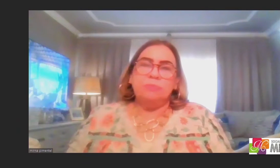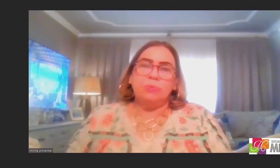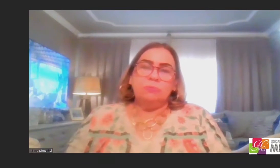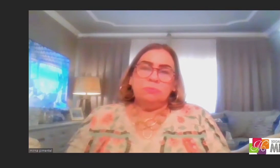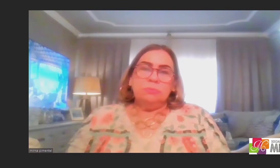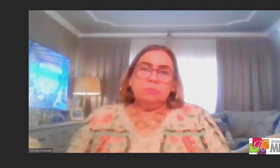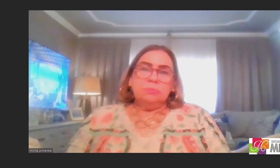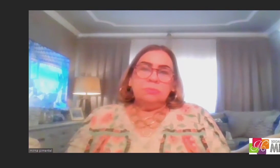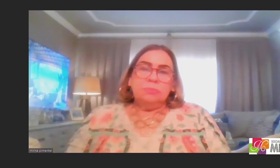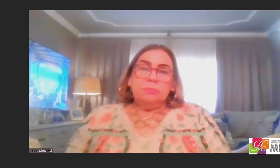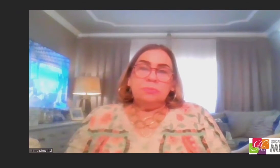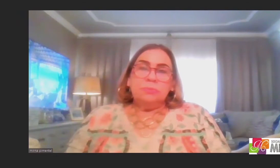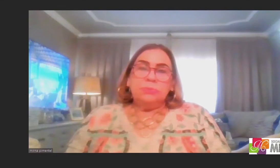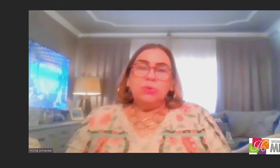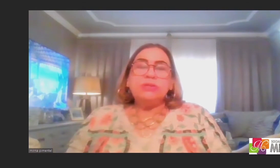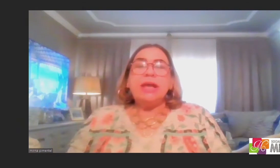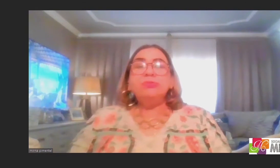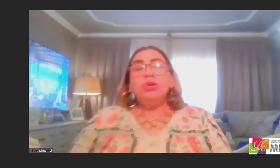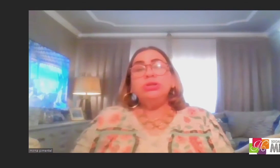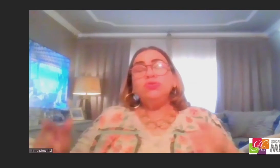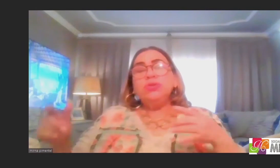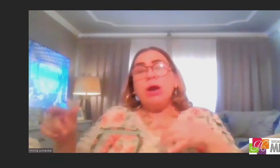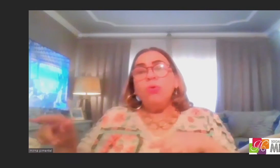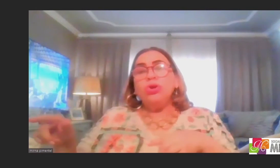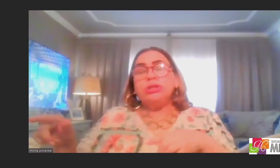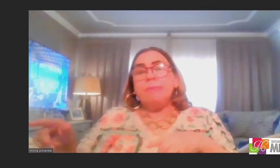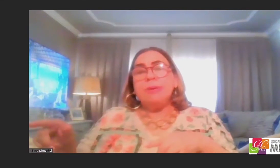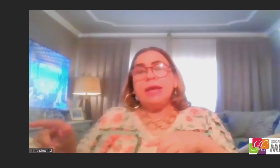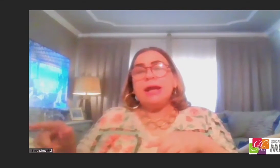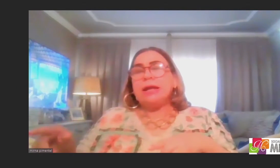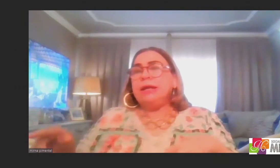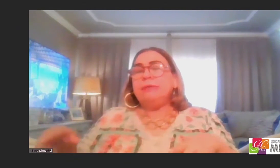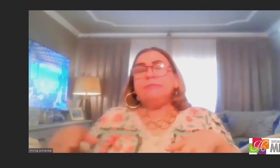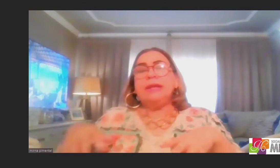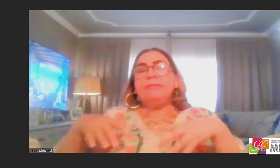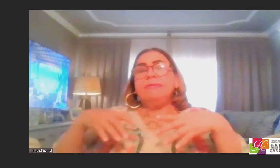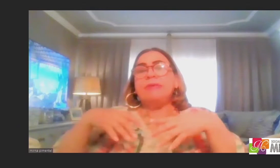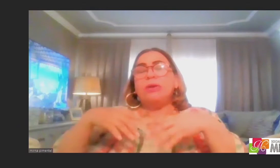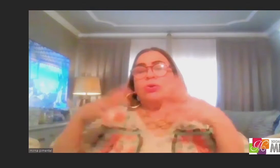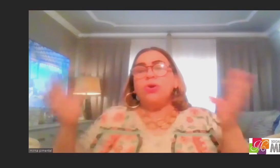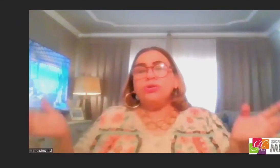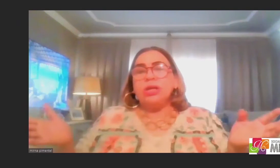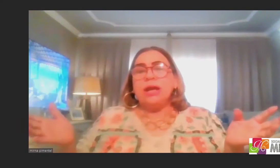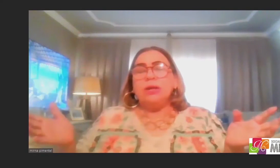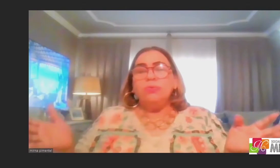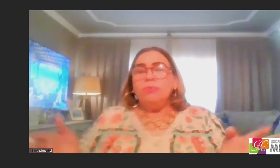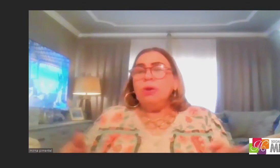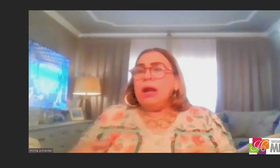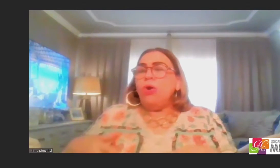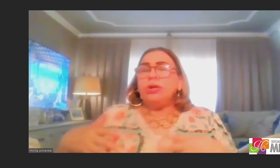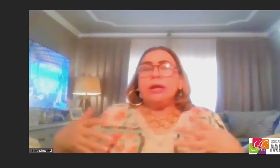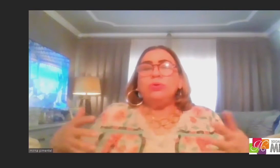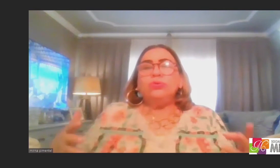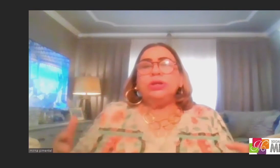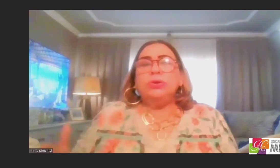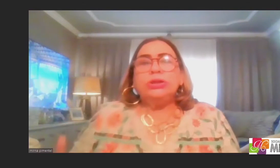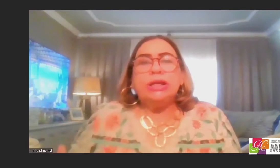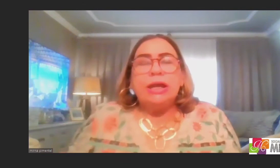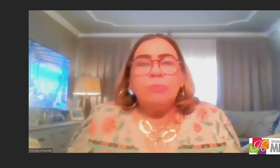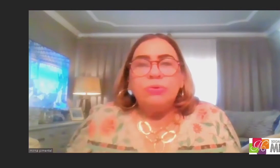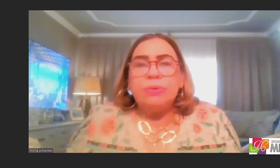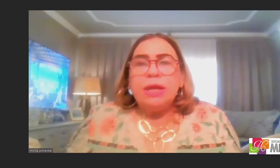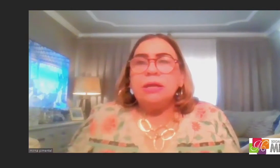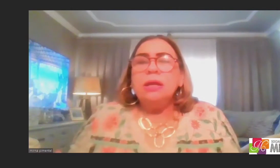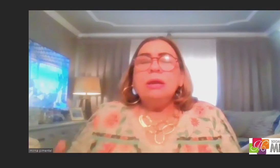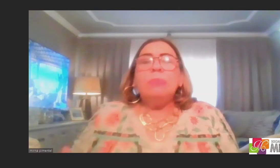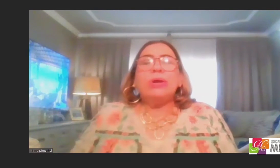es el mismo. Entonces, eso le induce a uno también a que se le desarrolle en algún órgano que usted no lo